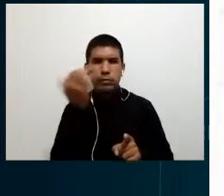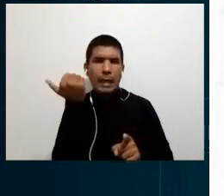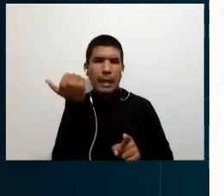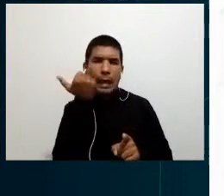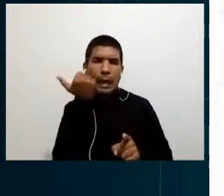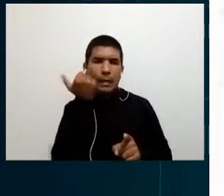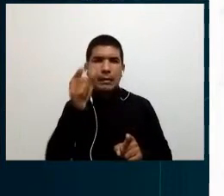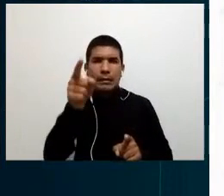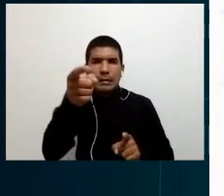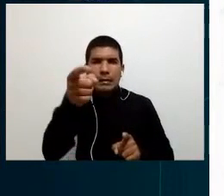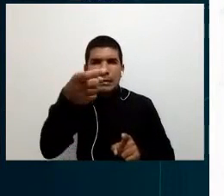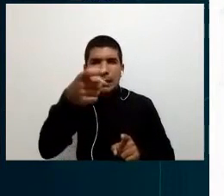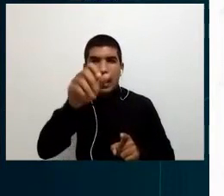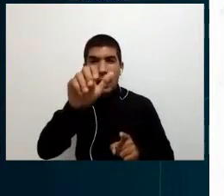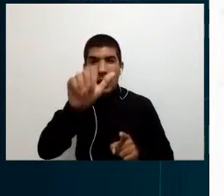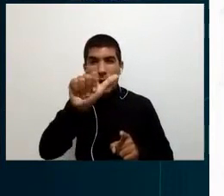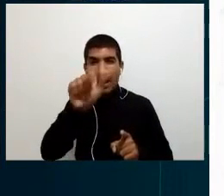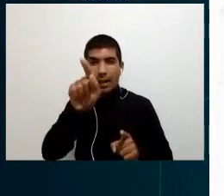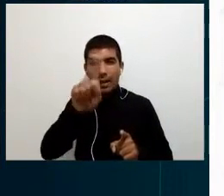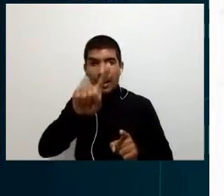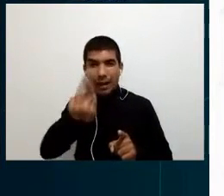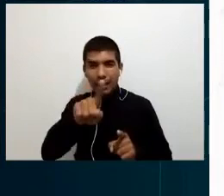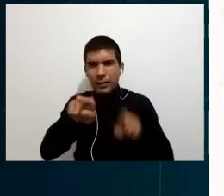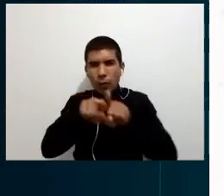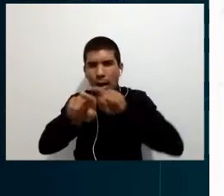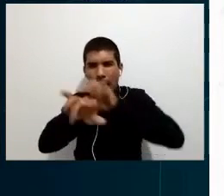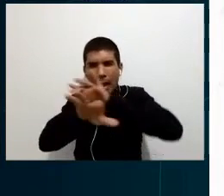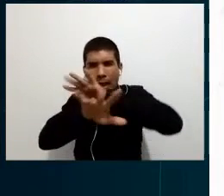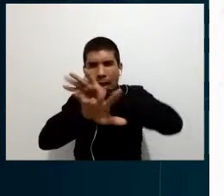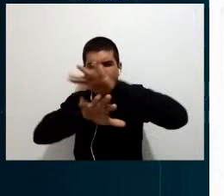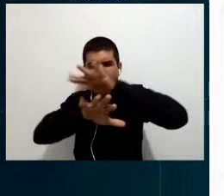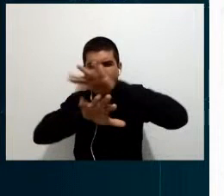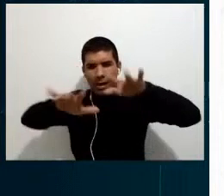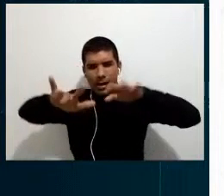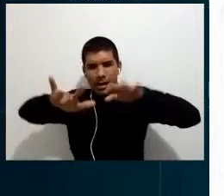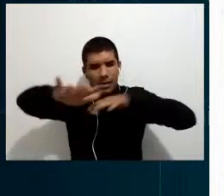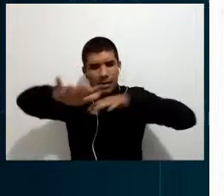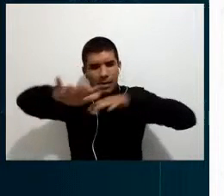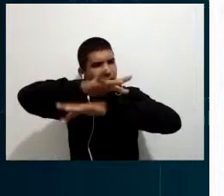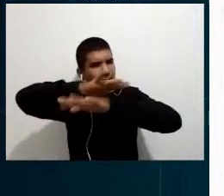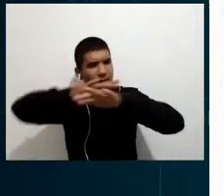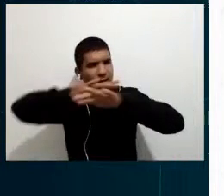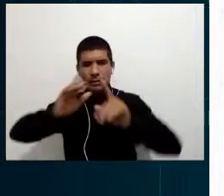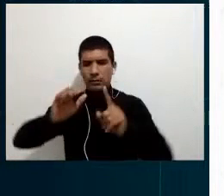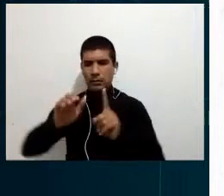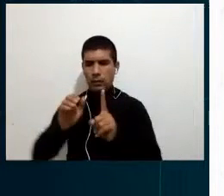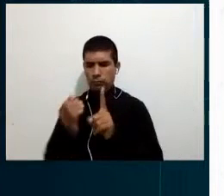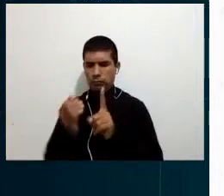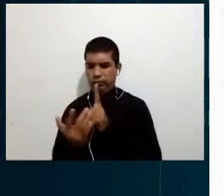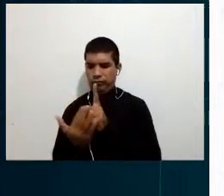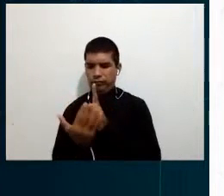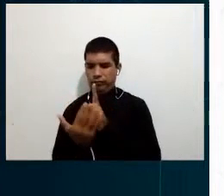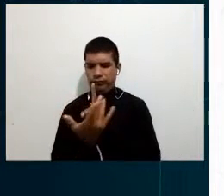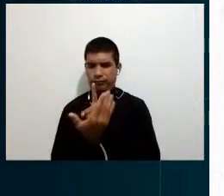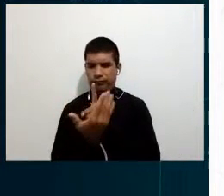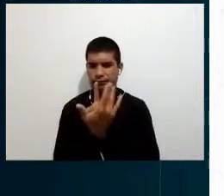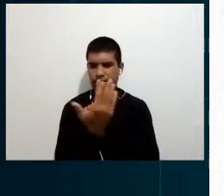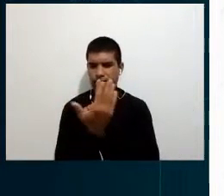presenta varias dificultades a nivel ambiental debido a que tenemos problemas en la capa,